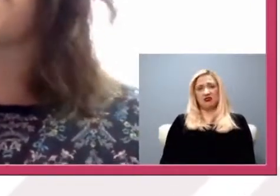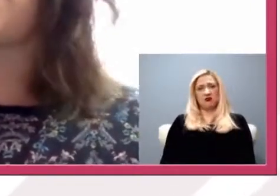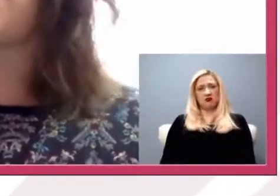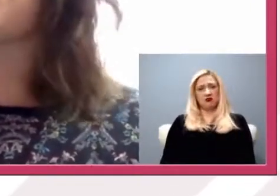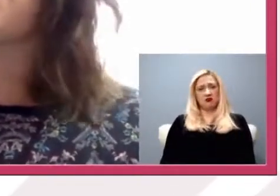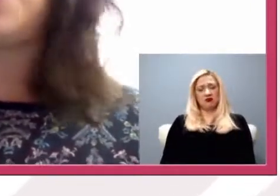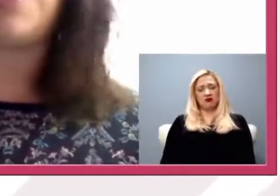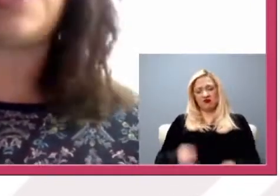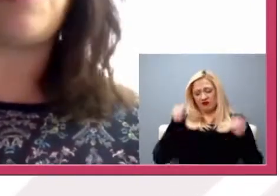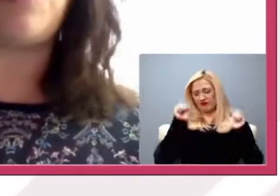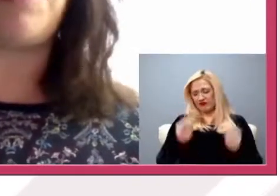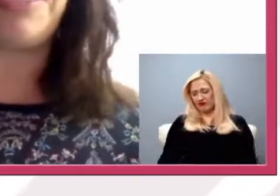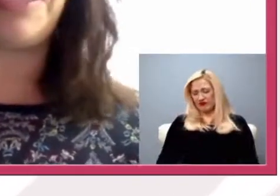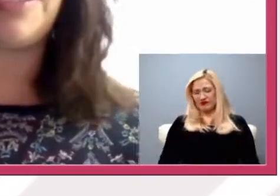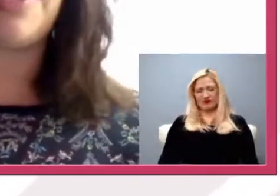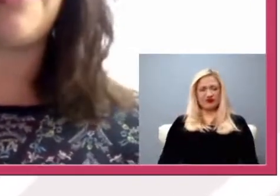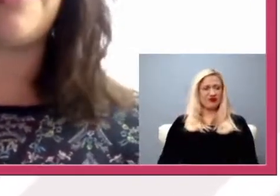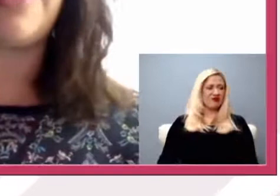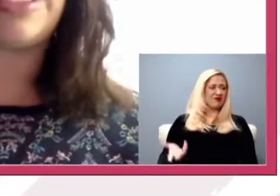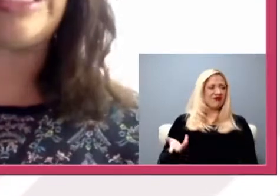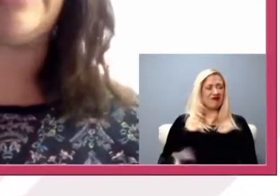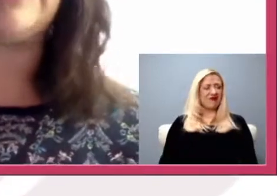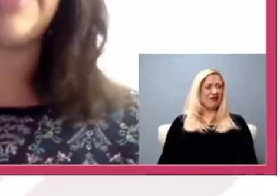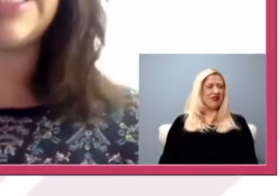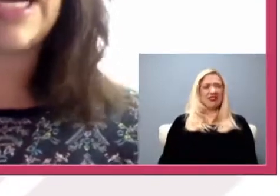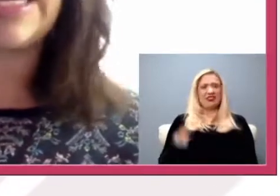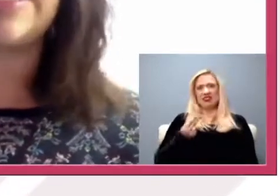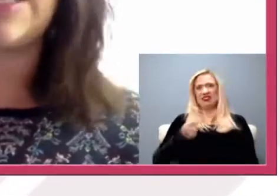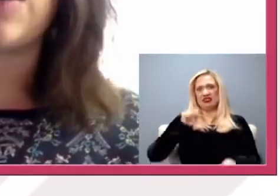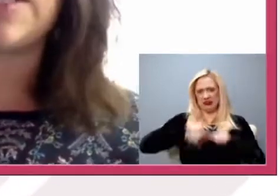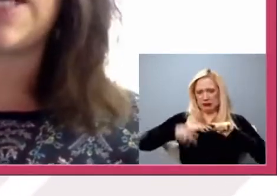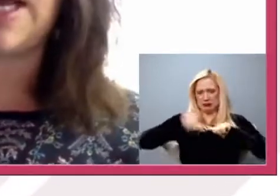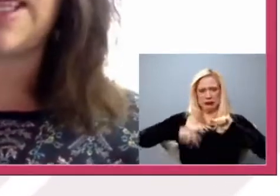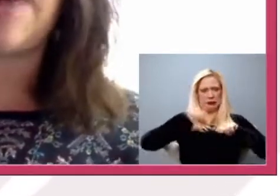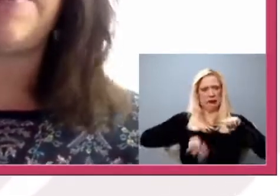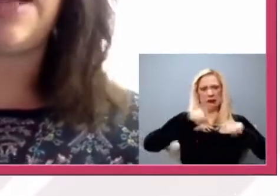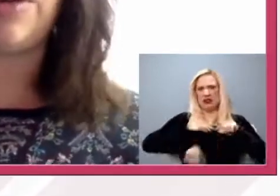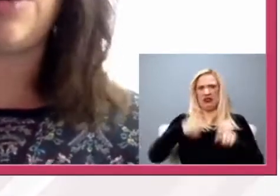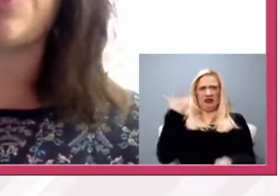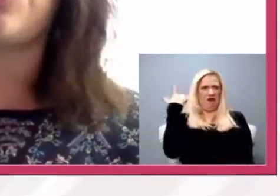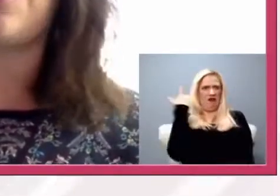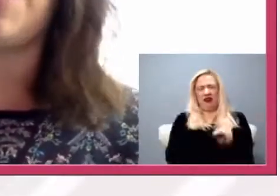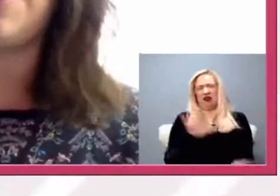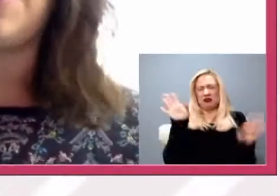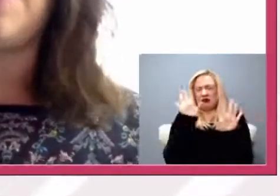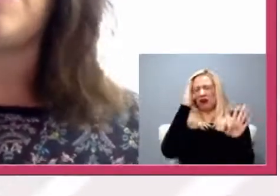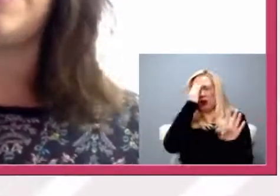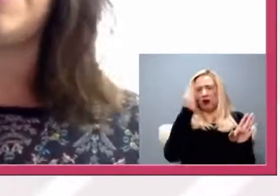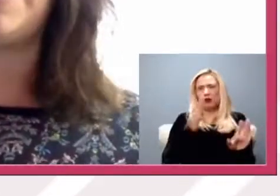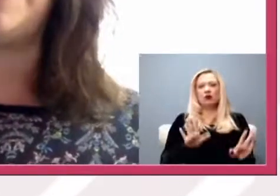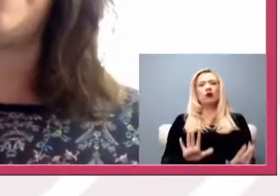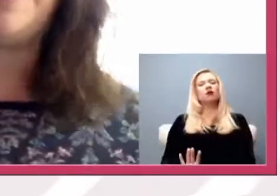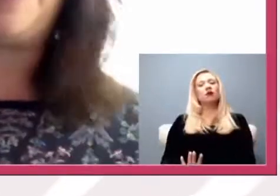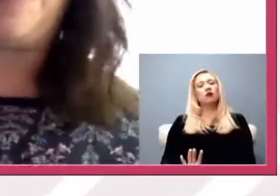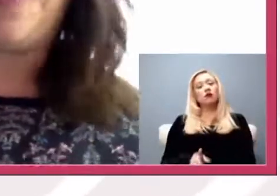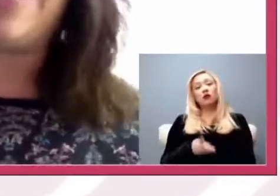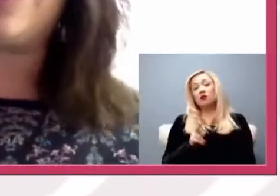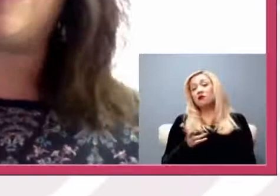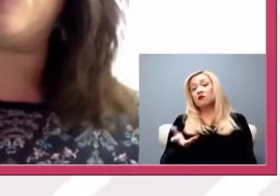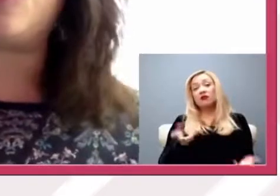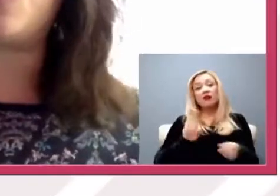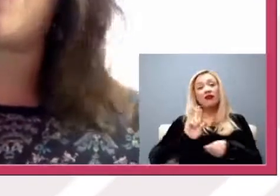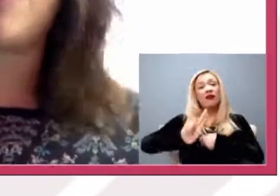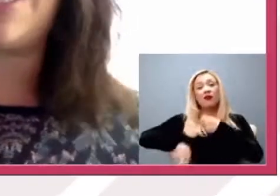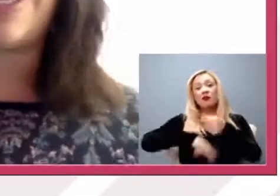algo que tenemos como de manera que rechazar, que es algo desagradable, ¿no? Cuando también pues es parte de la naturaleza